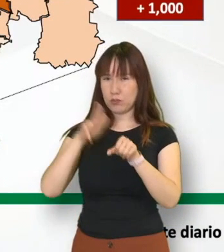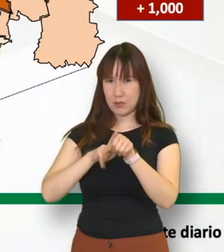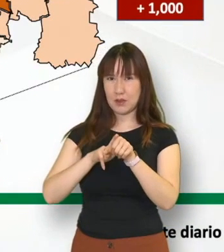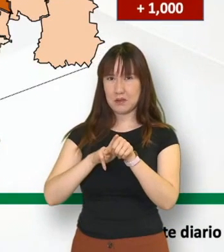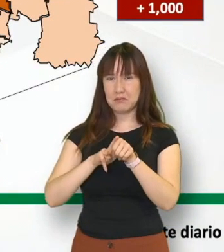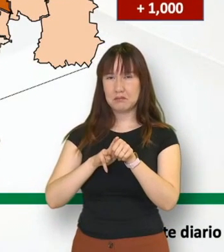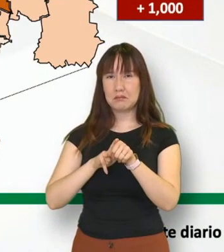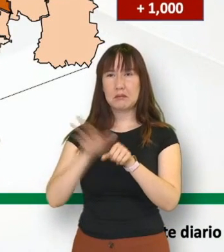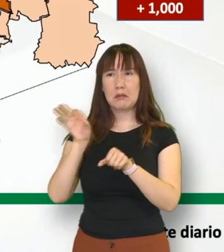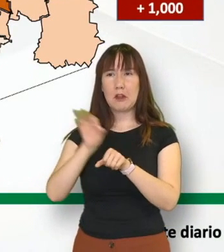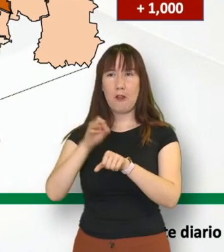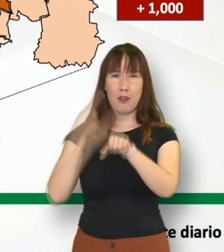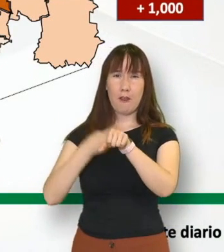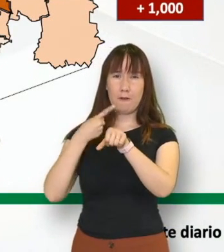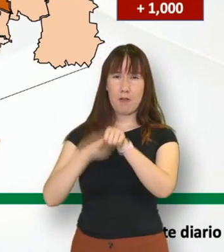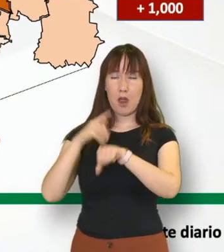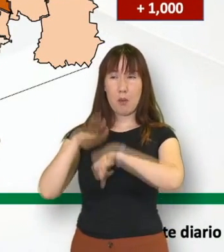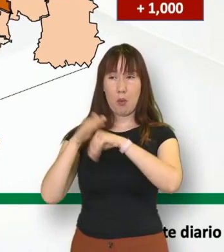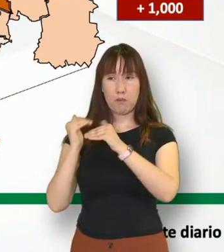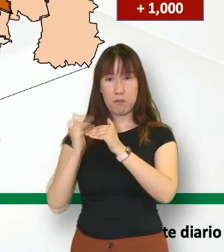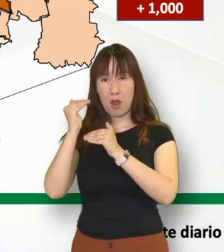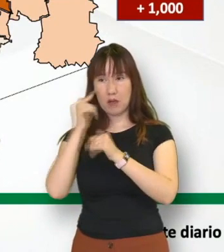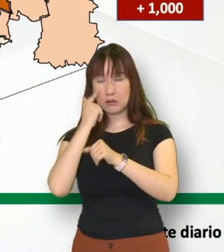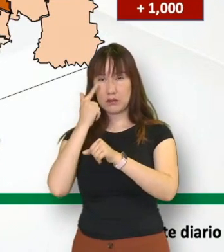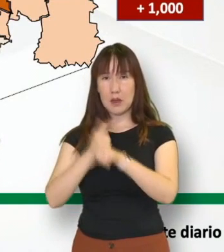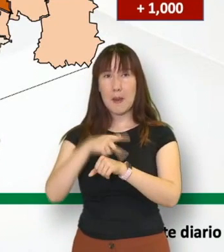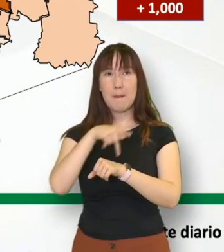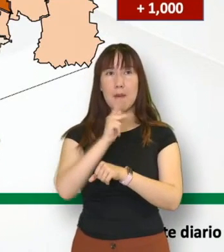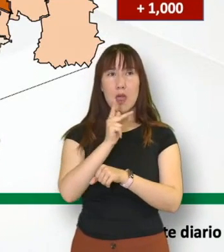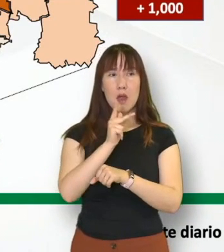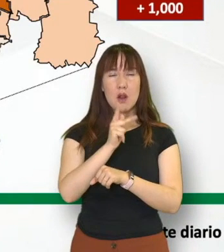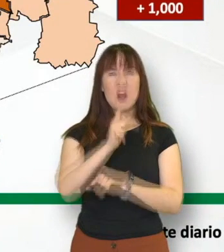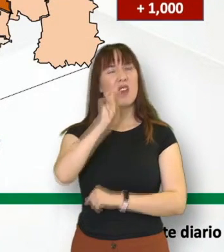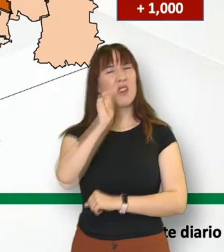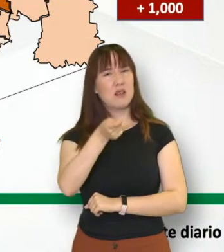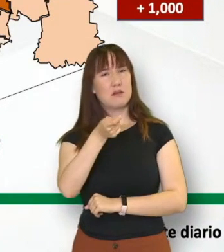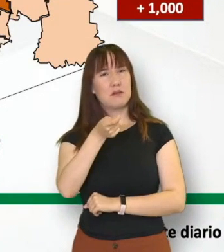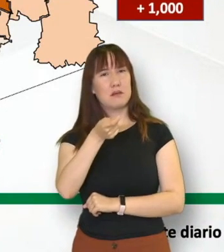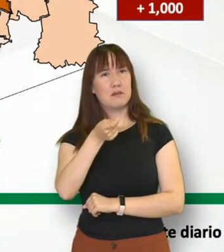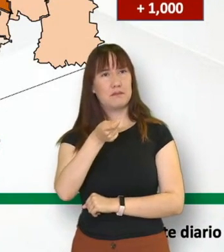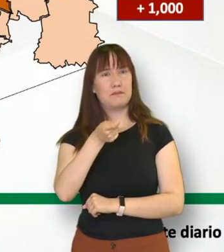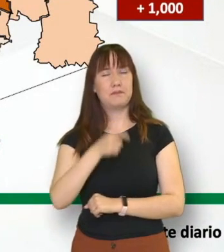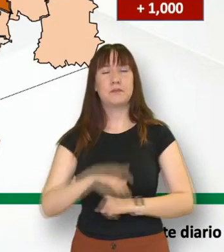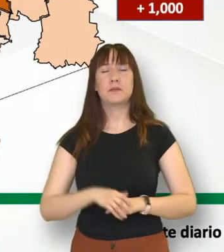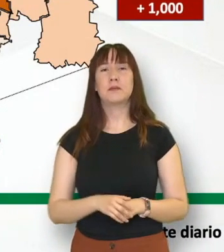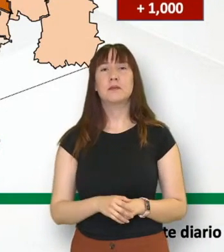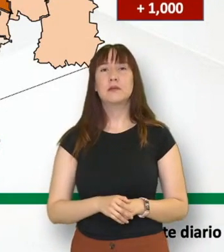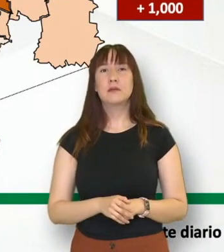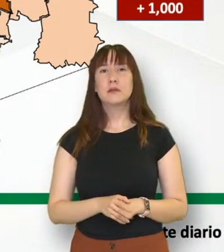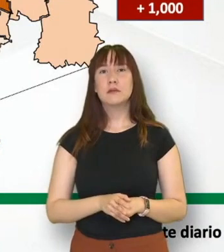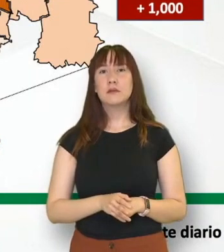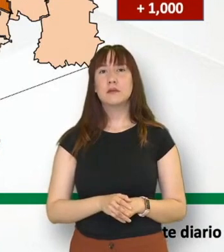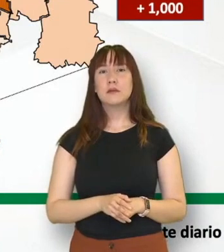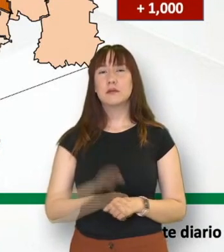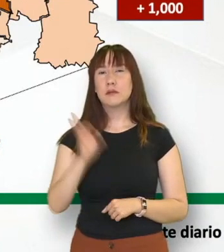definitivamente si hay más casos, estos se están identificando, pero vaya, el punto es, no porque tengamos un mayor registro,